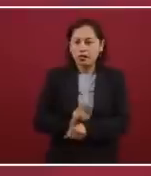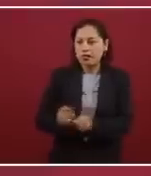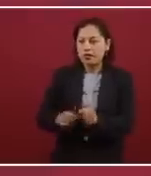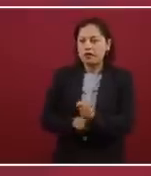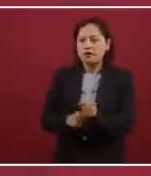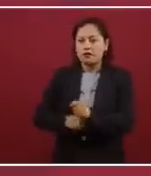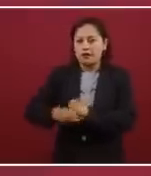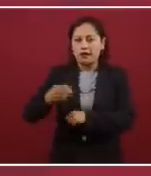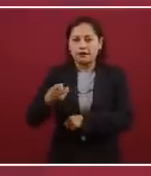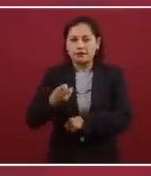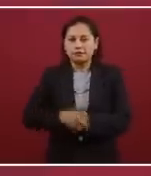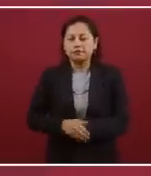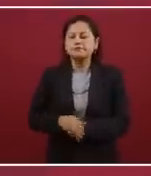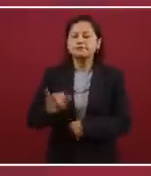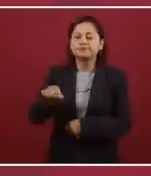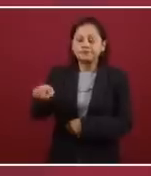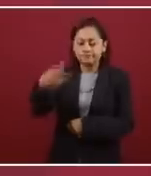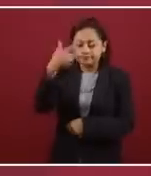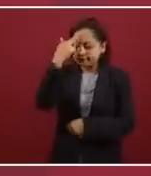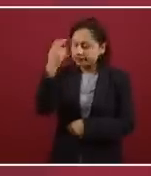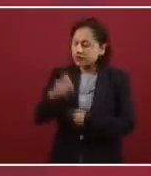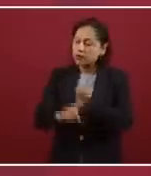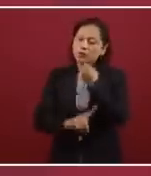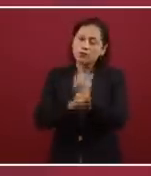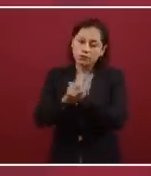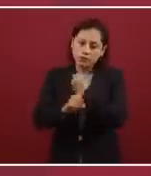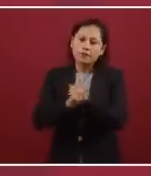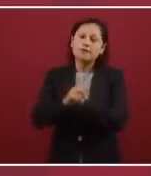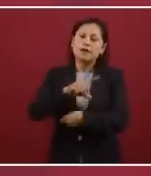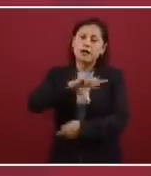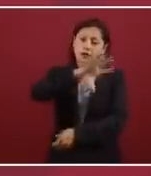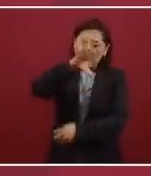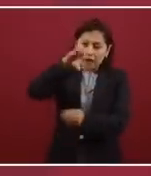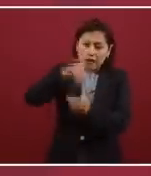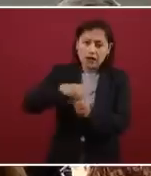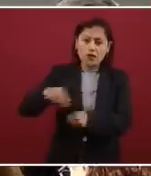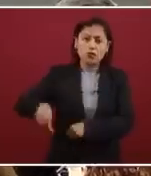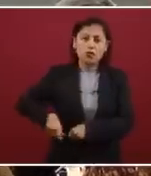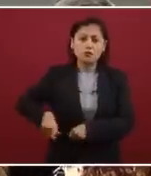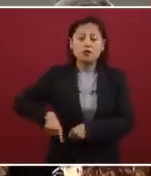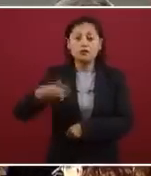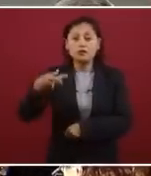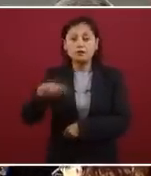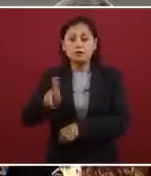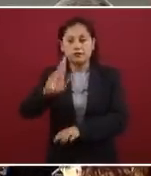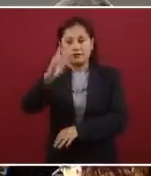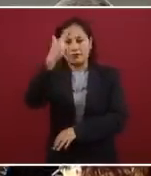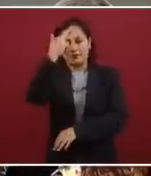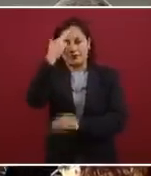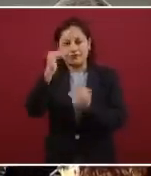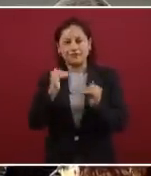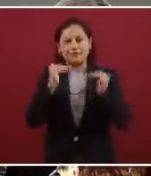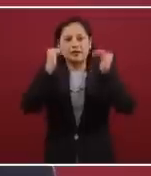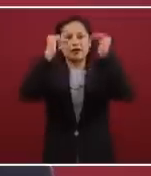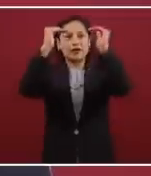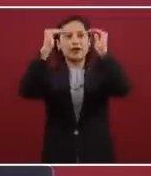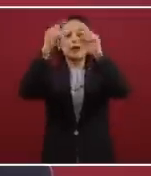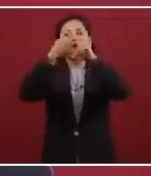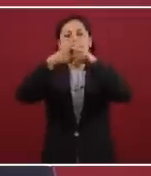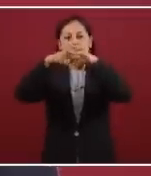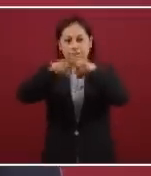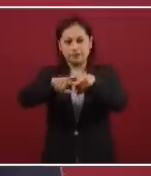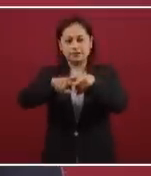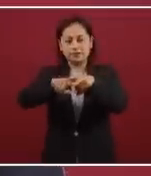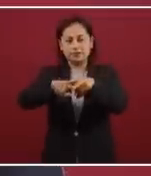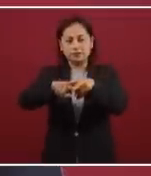el gobierno, es que empezamos arriba, sí, tenemos problemas de